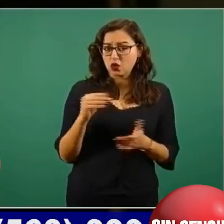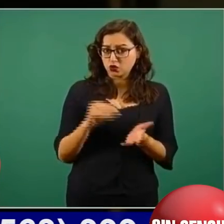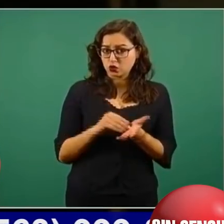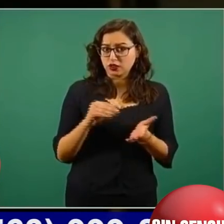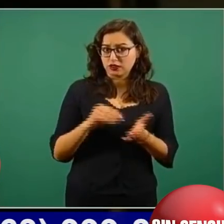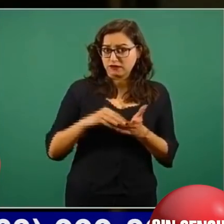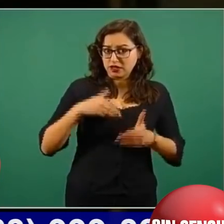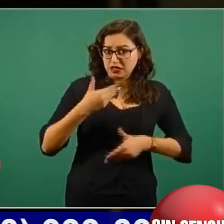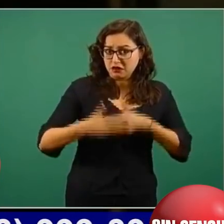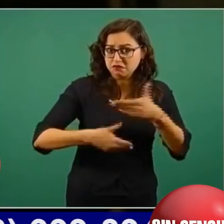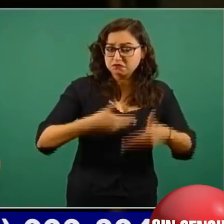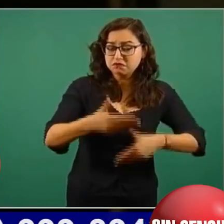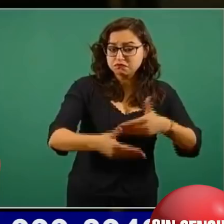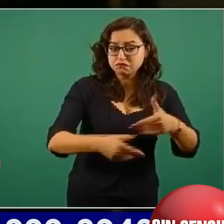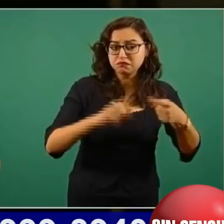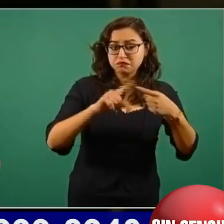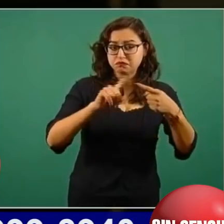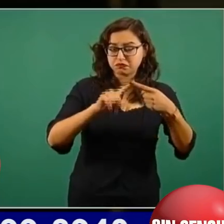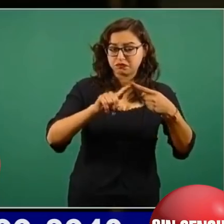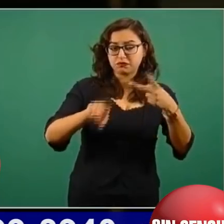Y también preguntarle si